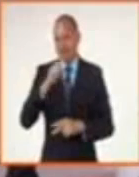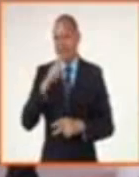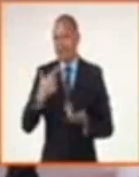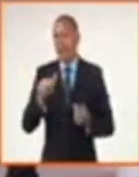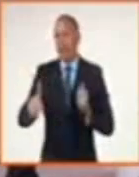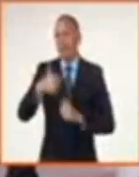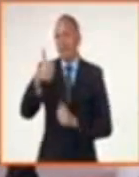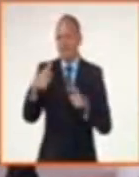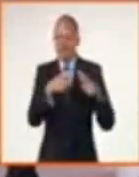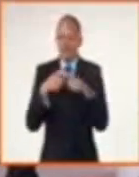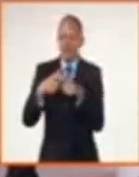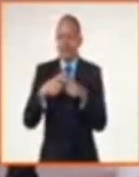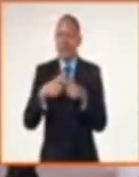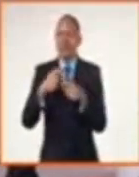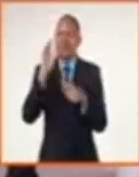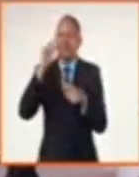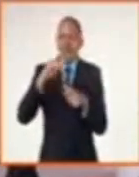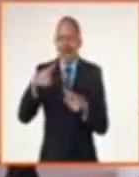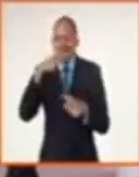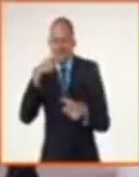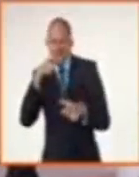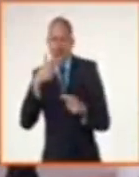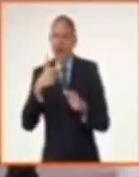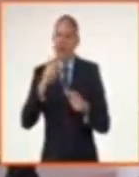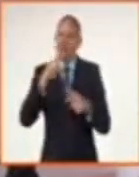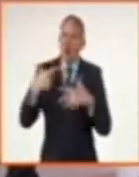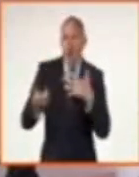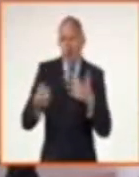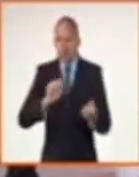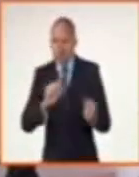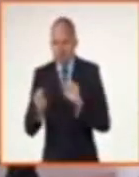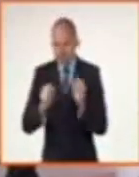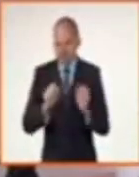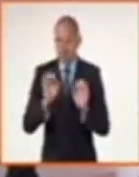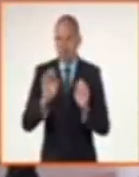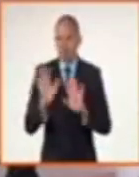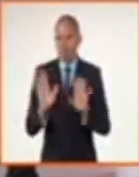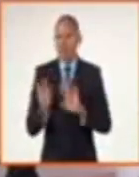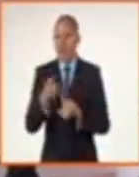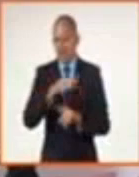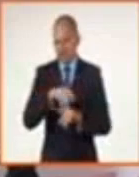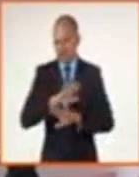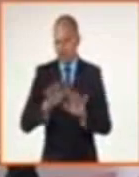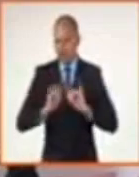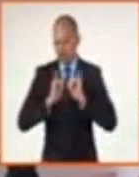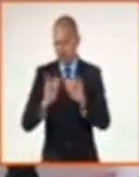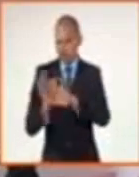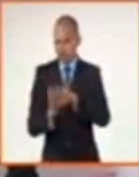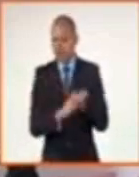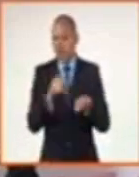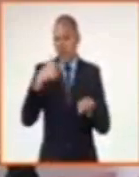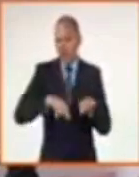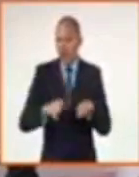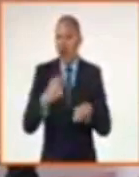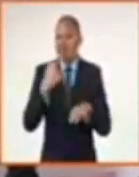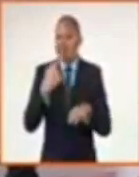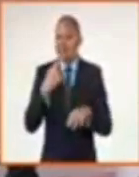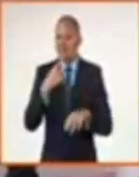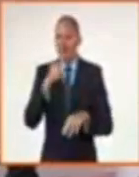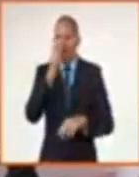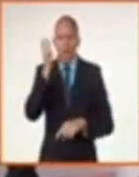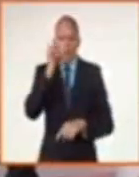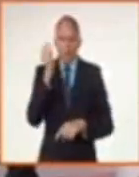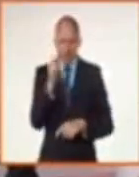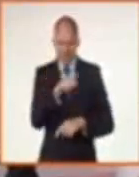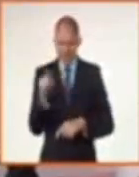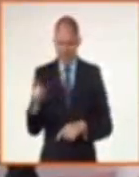preliminares de lo ocurrido en la jornada de ayer. Me gustaría, pues, conversar con mis invitados de esta tarde precisamente del